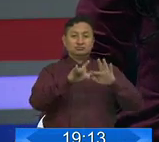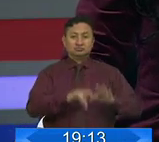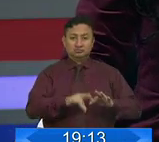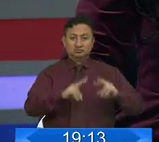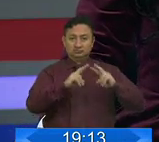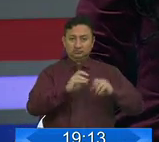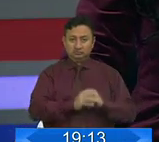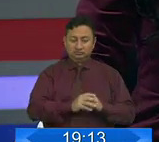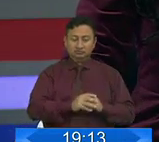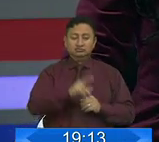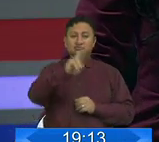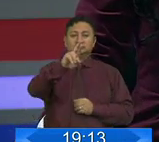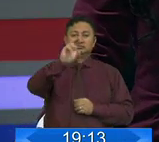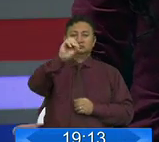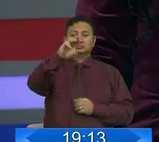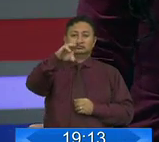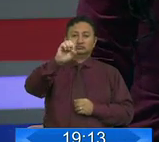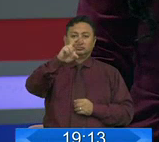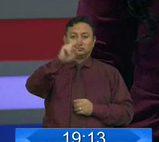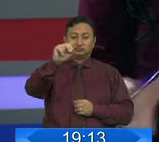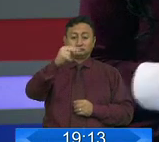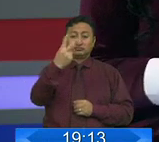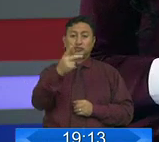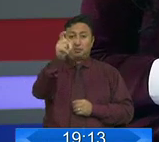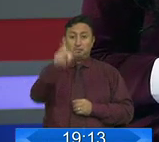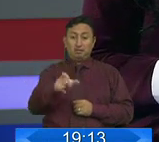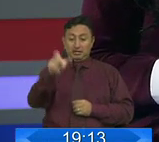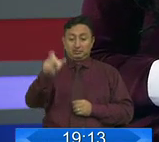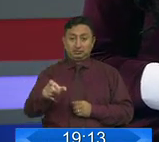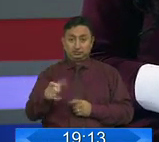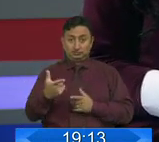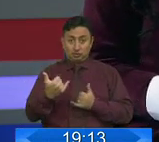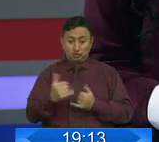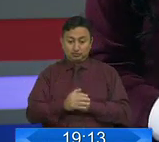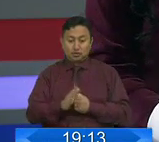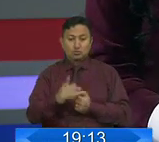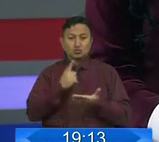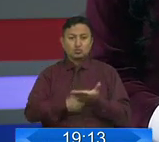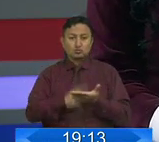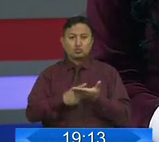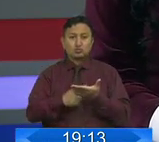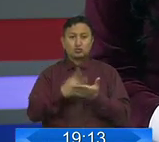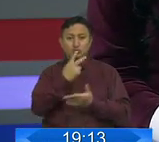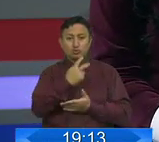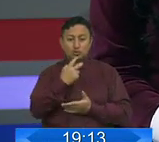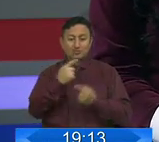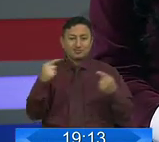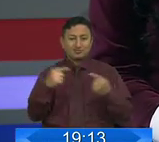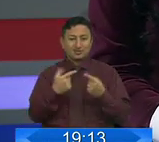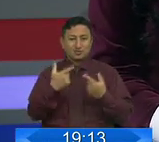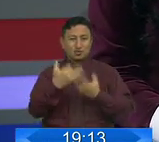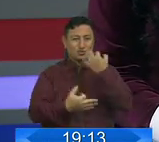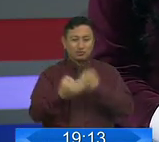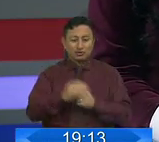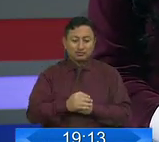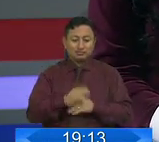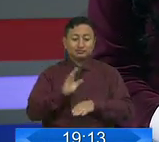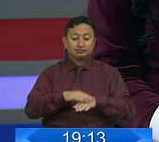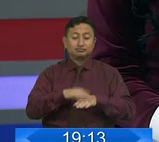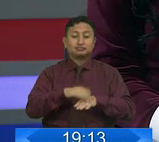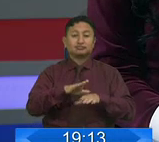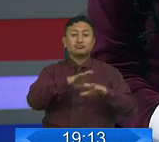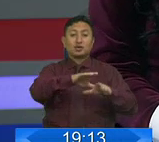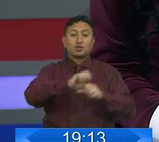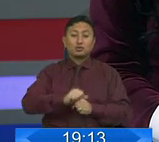Inteligencia Pablo Romero, los dos prófugos, se inició la audiencia oral pública y contradicción de juzgamiento por el supuesto secuestro